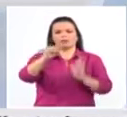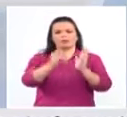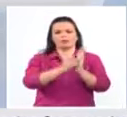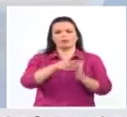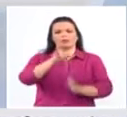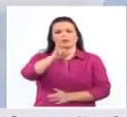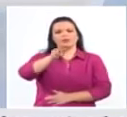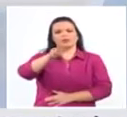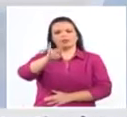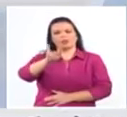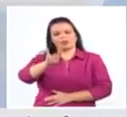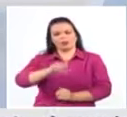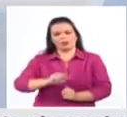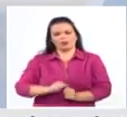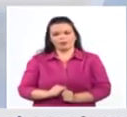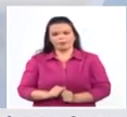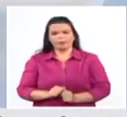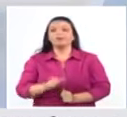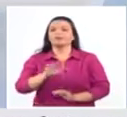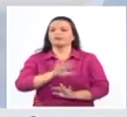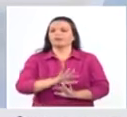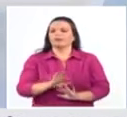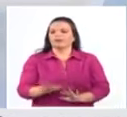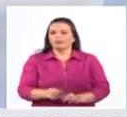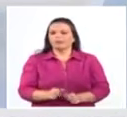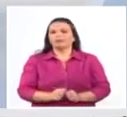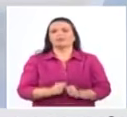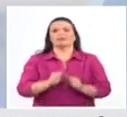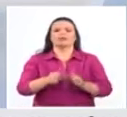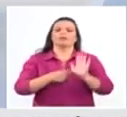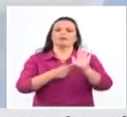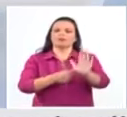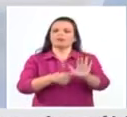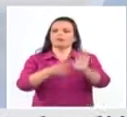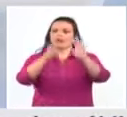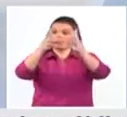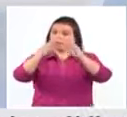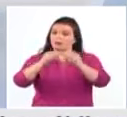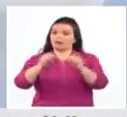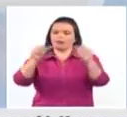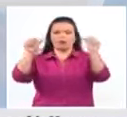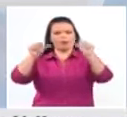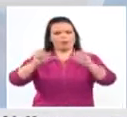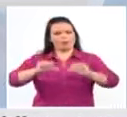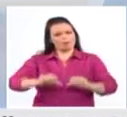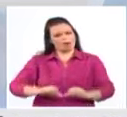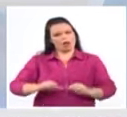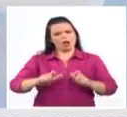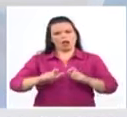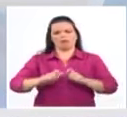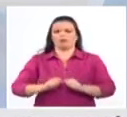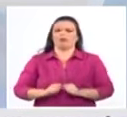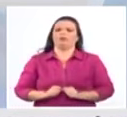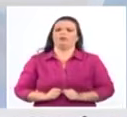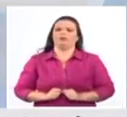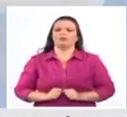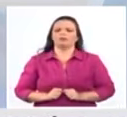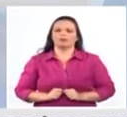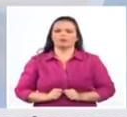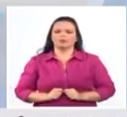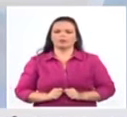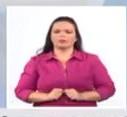39.629, que, como ya yo dije, es una cifra muy elevada de casos activos. De ellos,